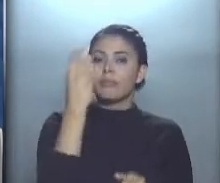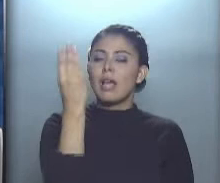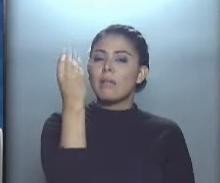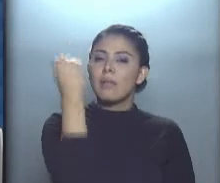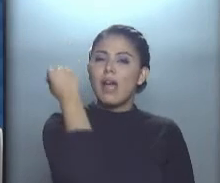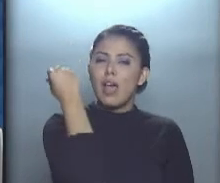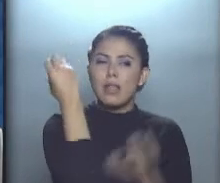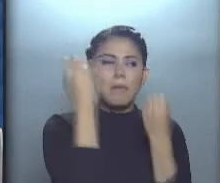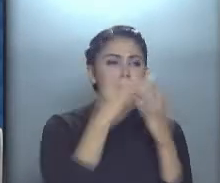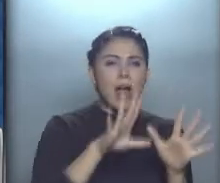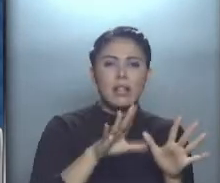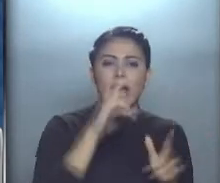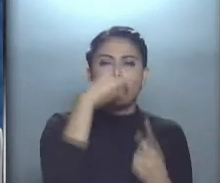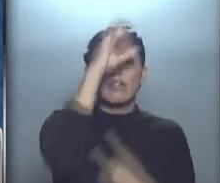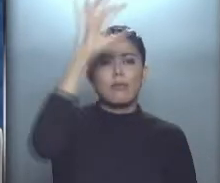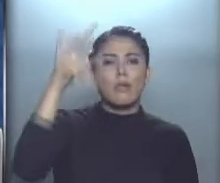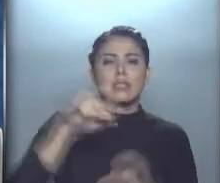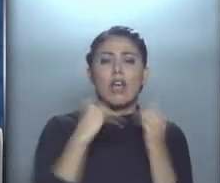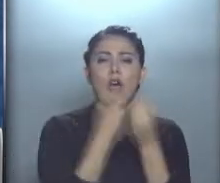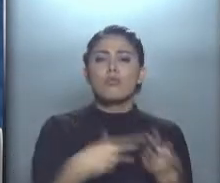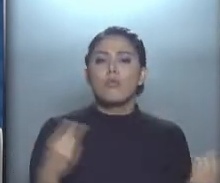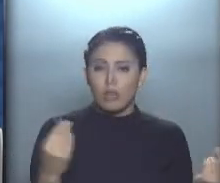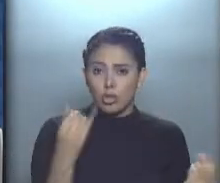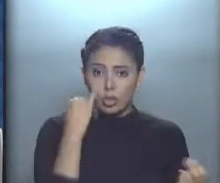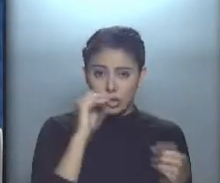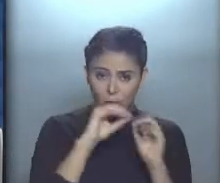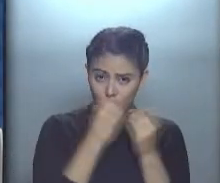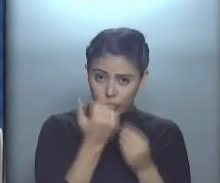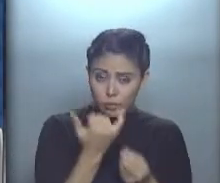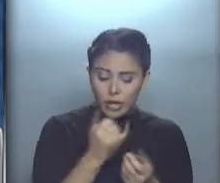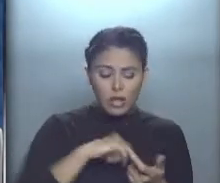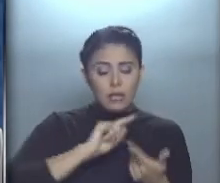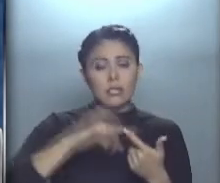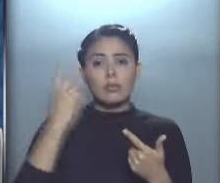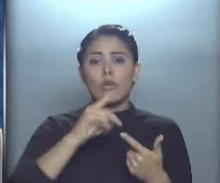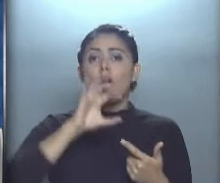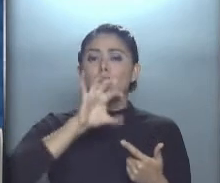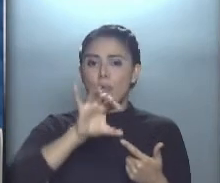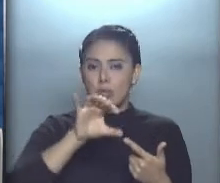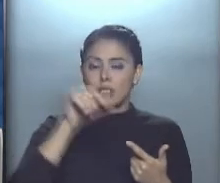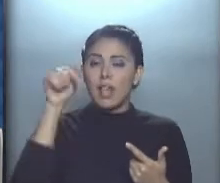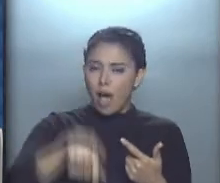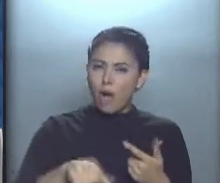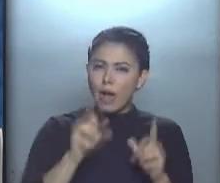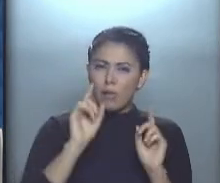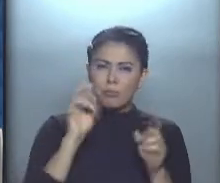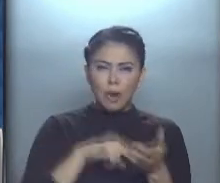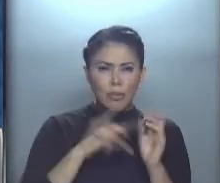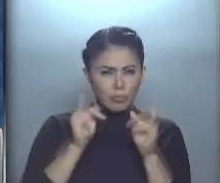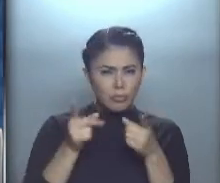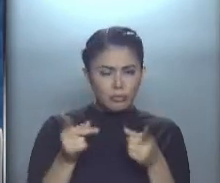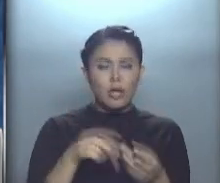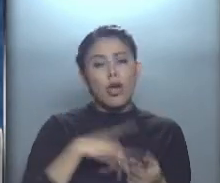los últimos días en las diferentes provincias. Y por otro lado, preguntarle si hay alguna provincia que mantiene todavía el conflicto y por qué en